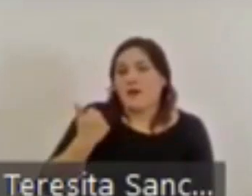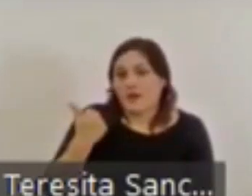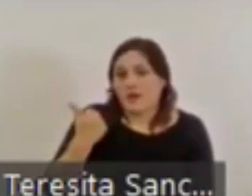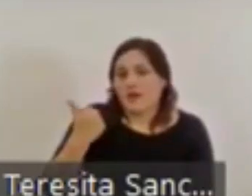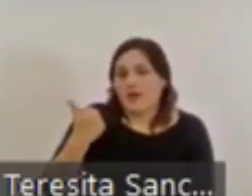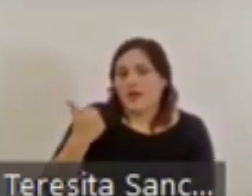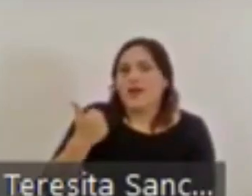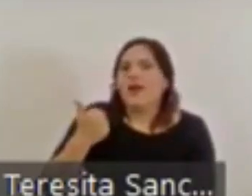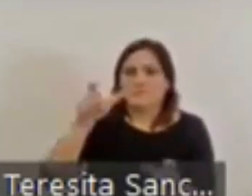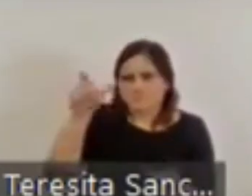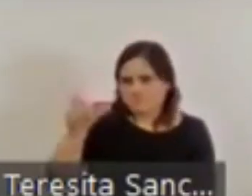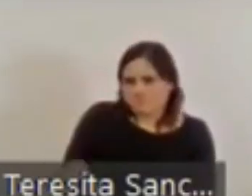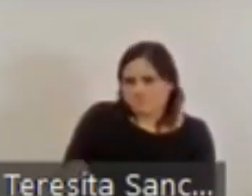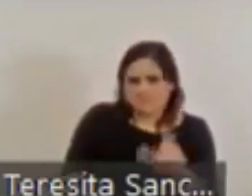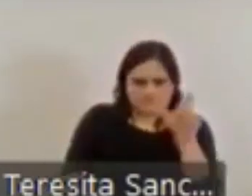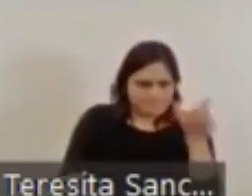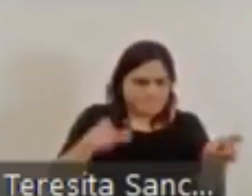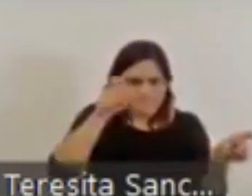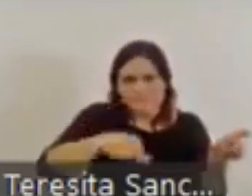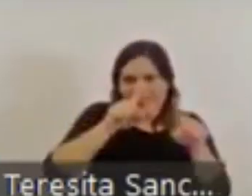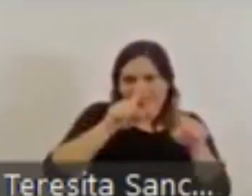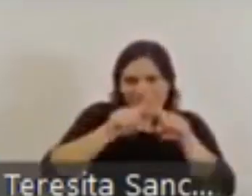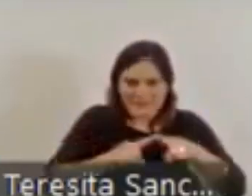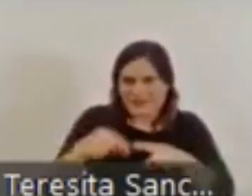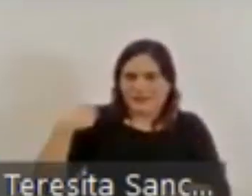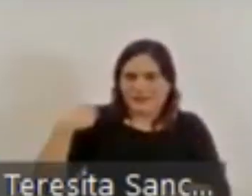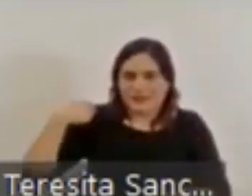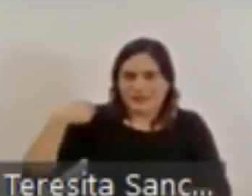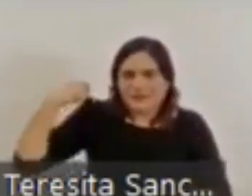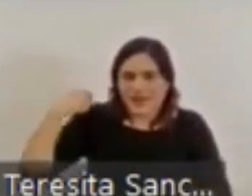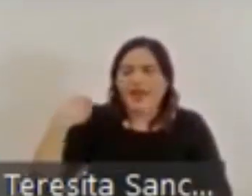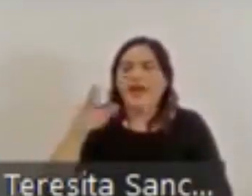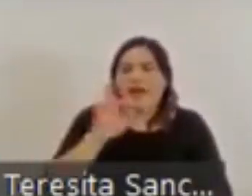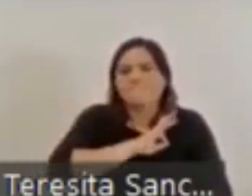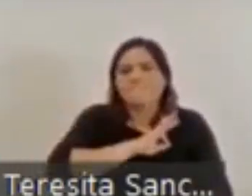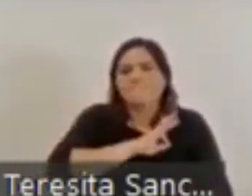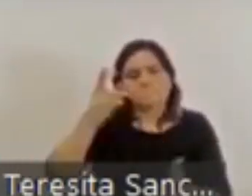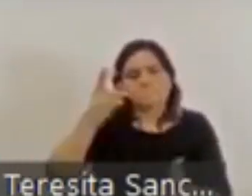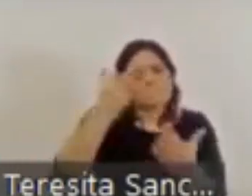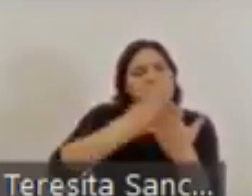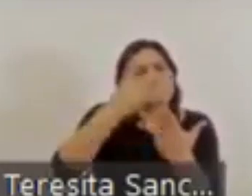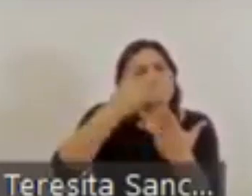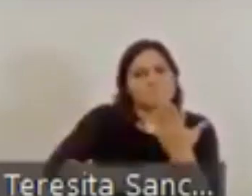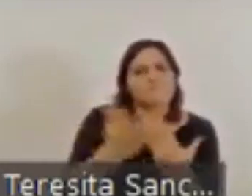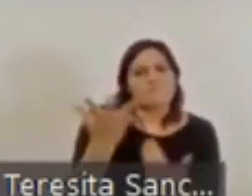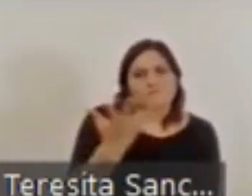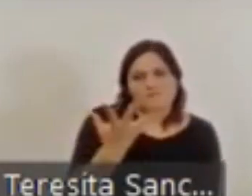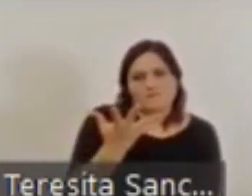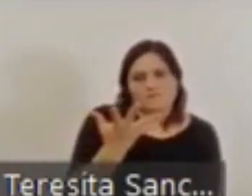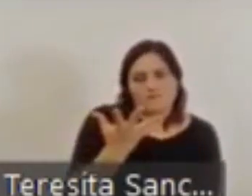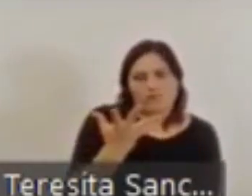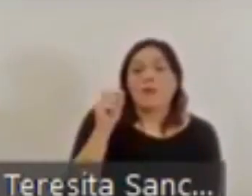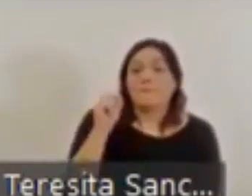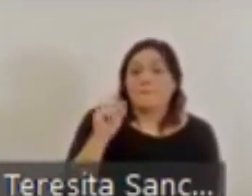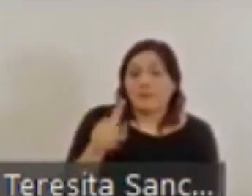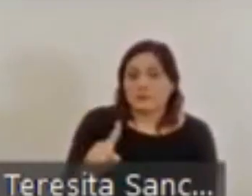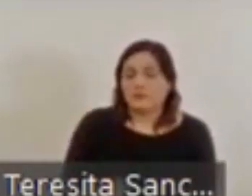voluntario para llevar a cabo este proyecto. Y también ahí incluiríamos